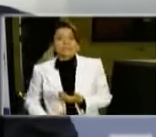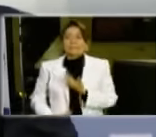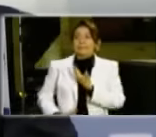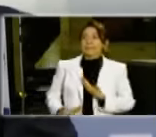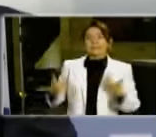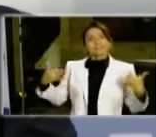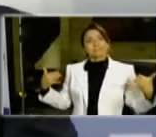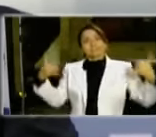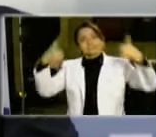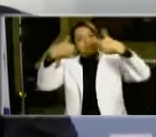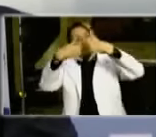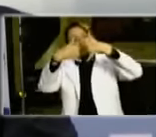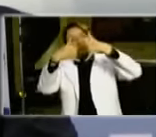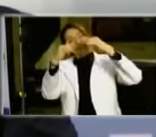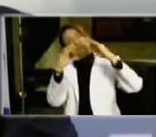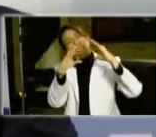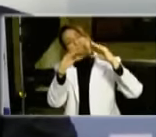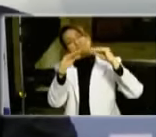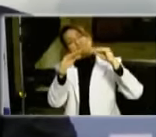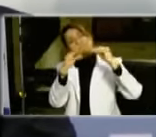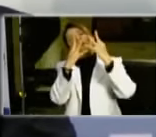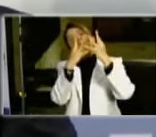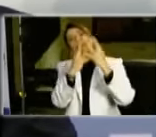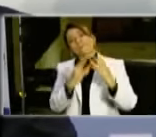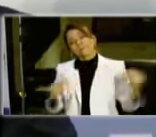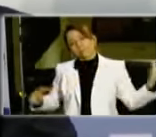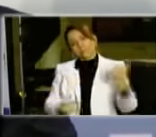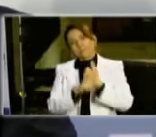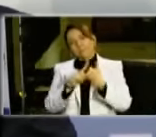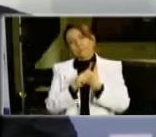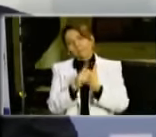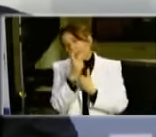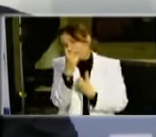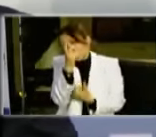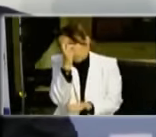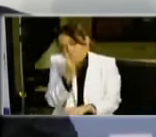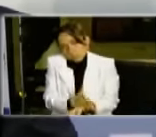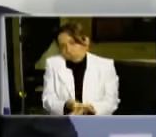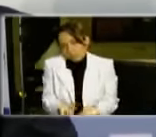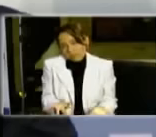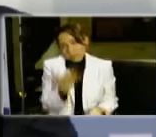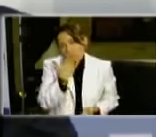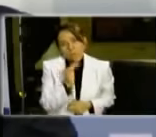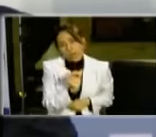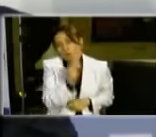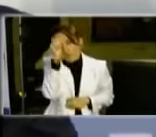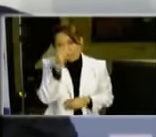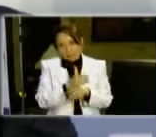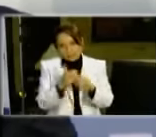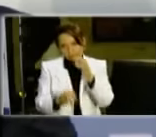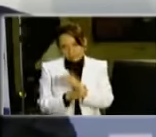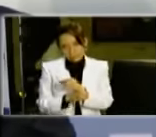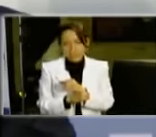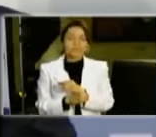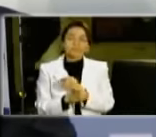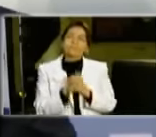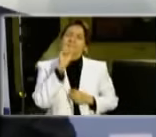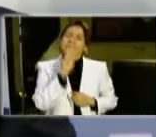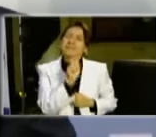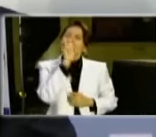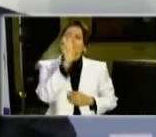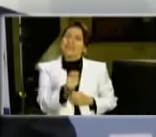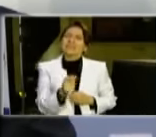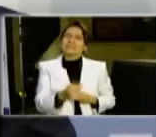tercer lugar, no hay una consideración, y esto en América Latina a mi juicio es esencial, a las desigualdades entre los países.